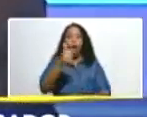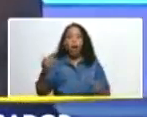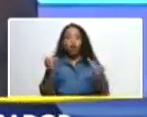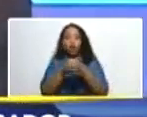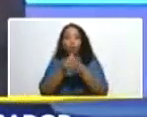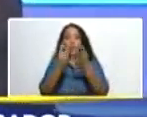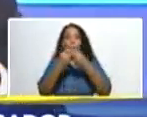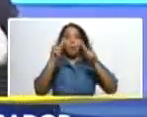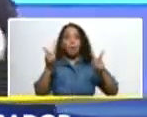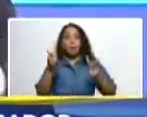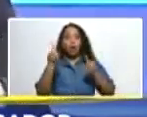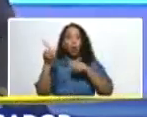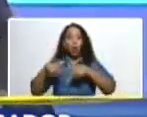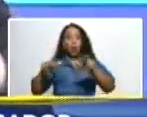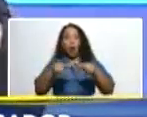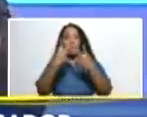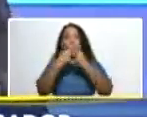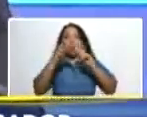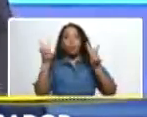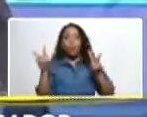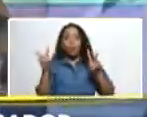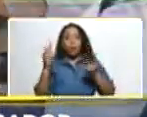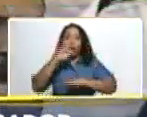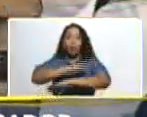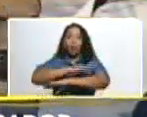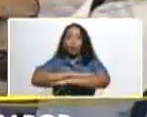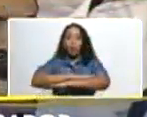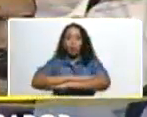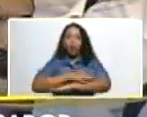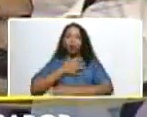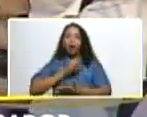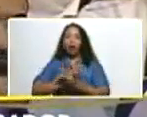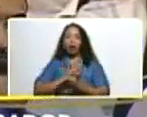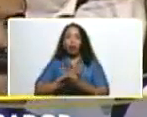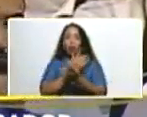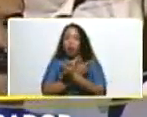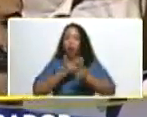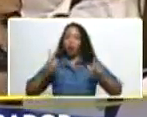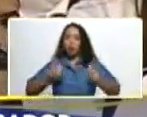de paz es una zona de paz, de convivencia, de armonía, de libertad.